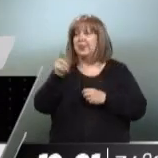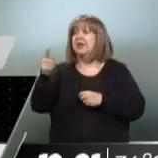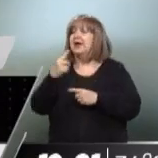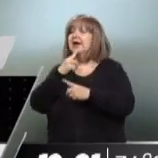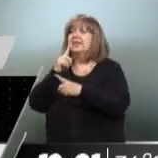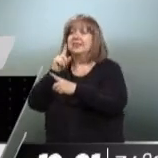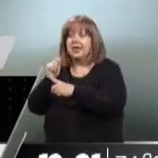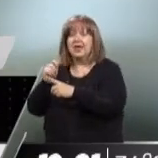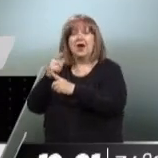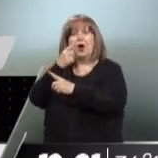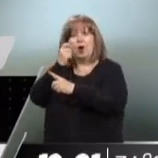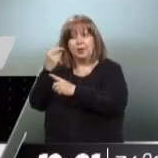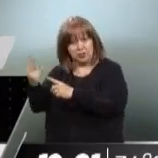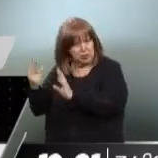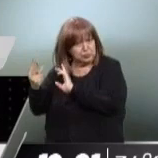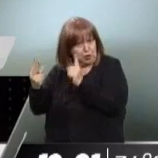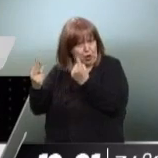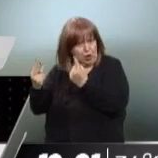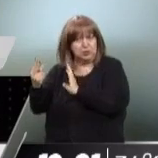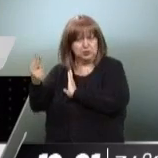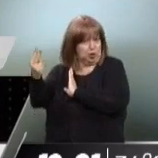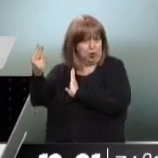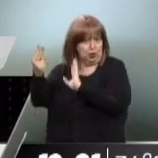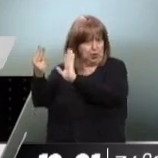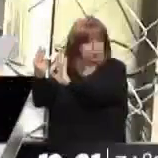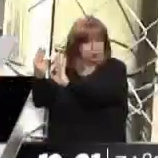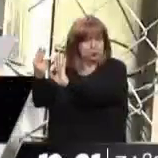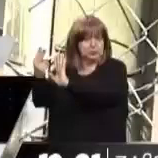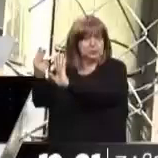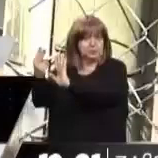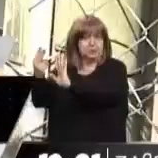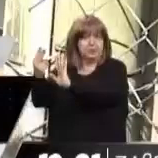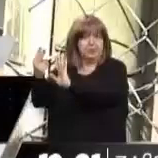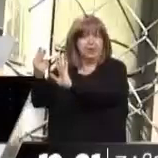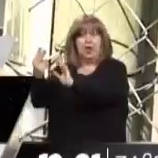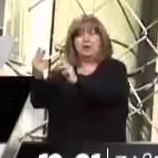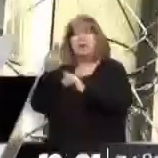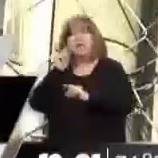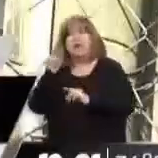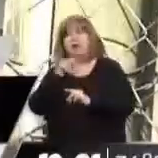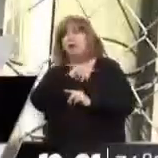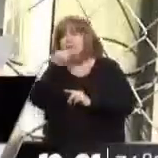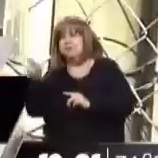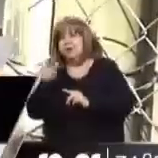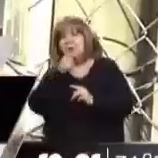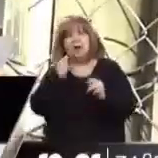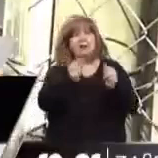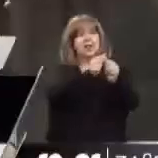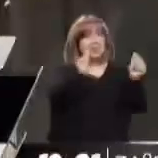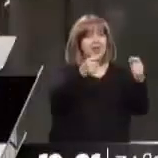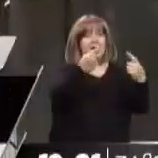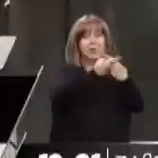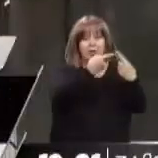alguien más en la casa? No, está la tía de él sola y bueno, y él venía cuando se peleaba con la pareja de él, venía cada